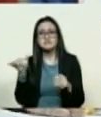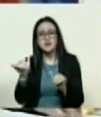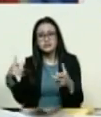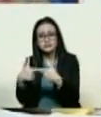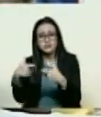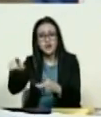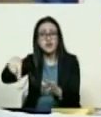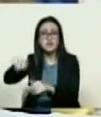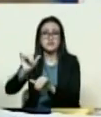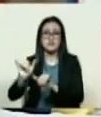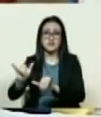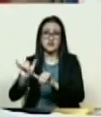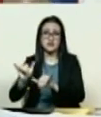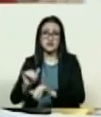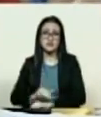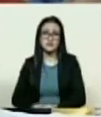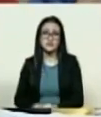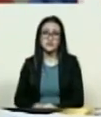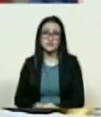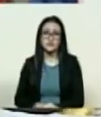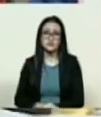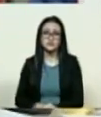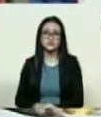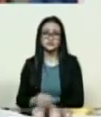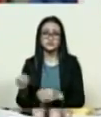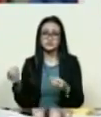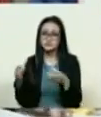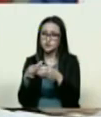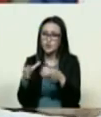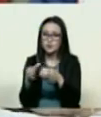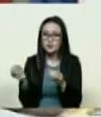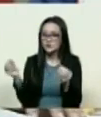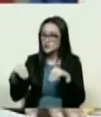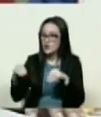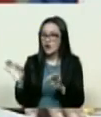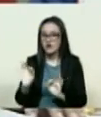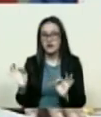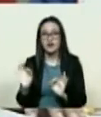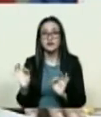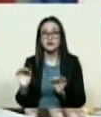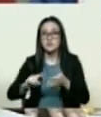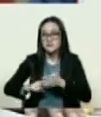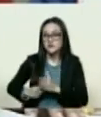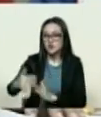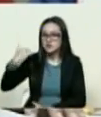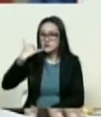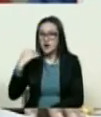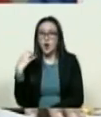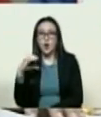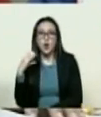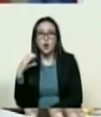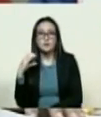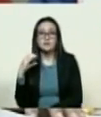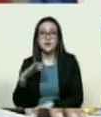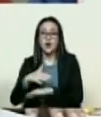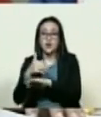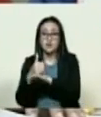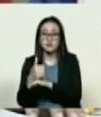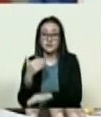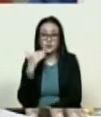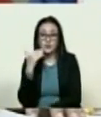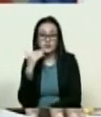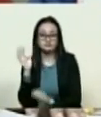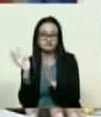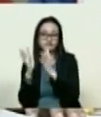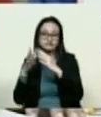Los habían consensuado inicialmente en el grupito que fue, pero vinieron las presiones. Y una llamada de Colombia, ¡pácata! Tumbó